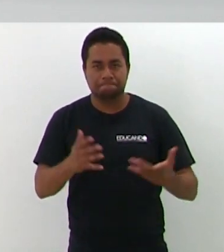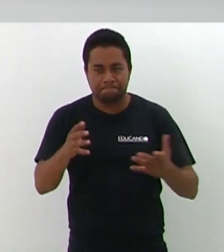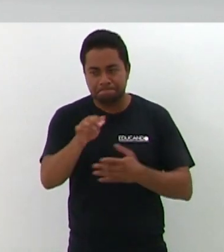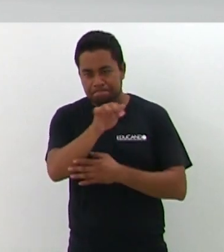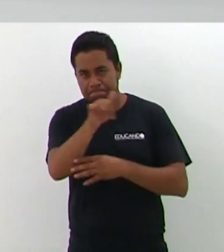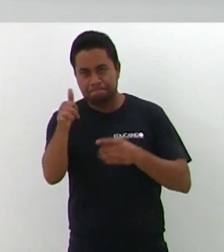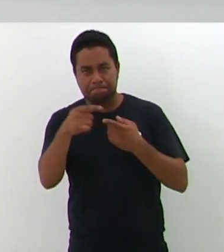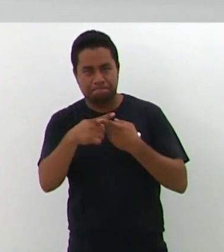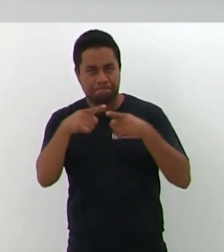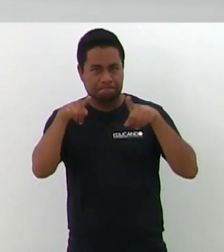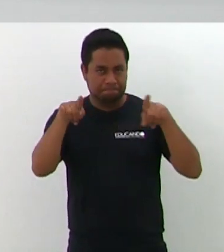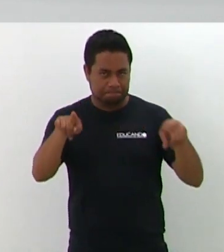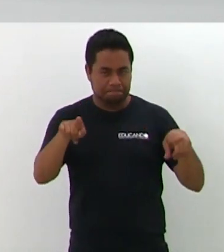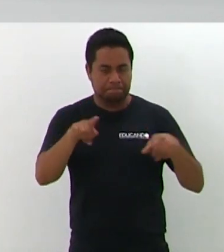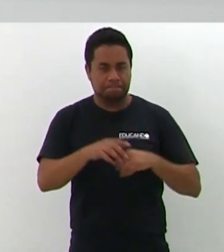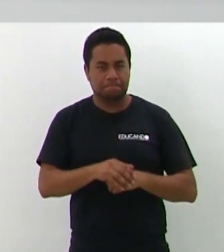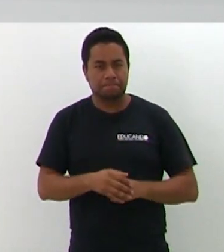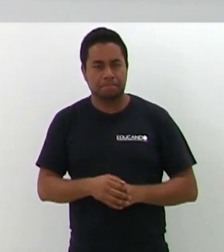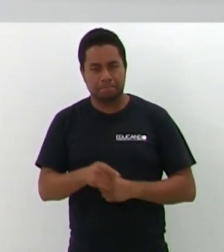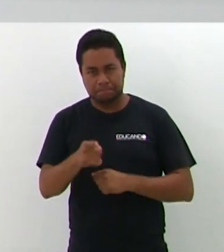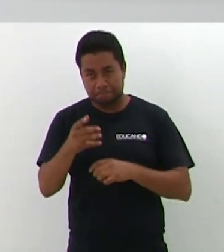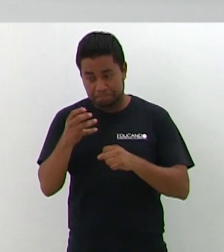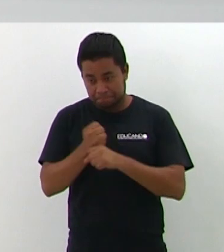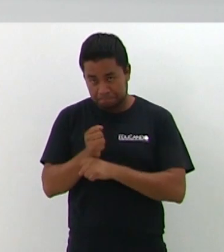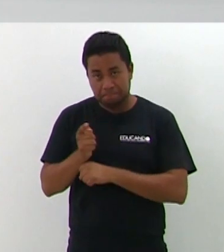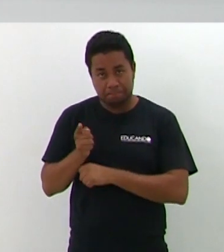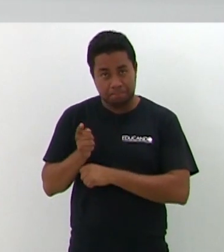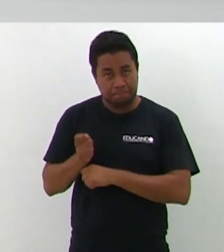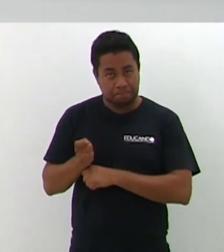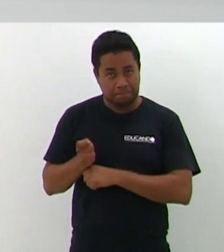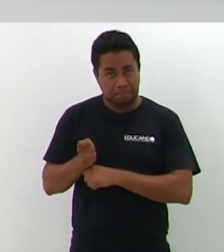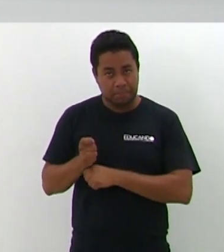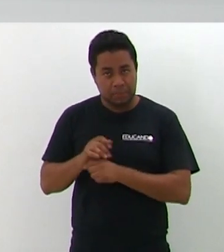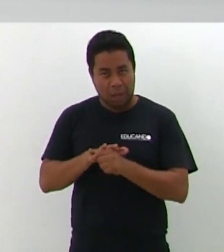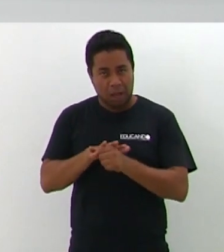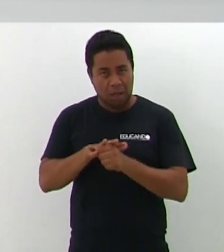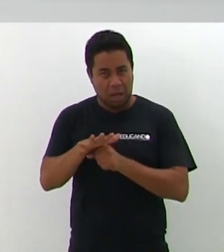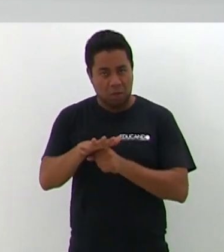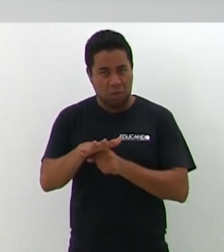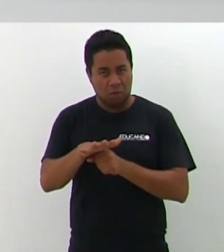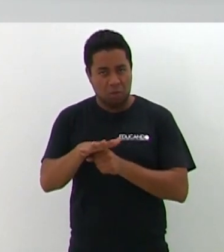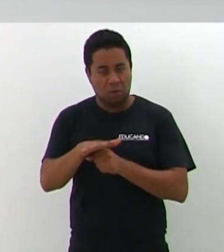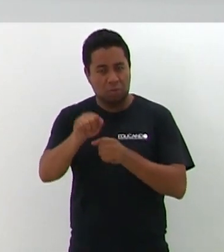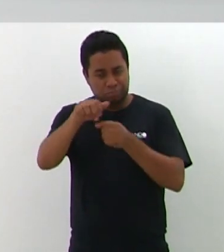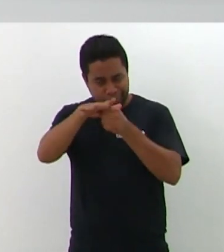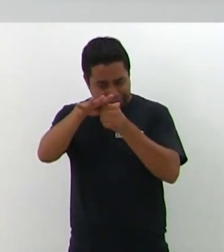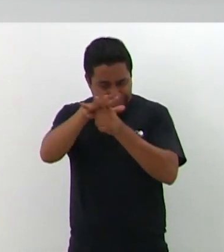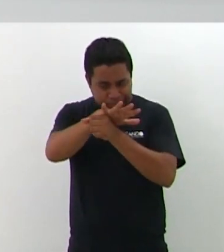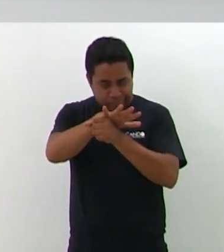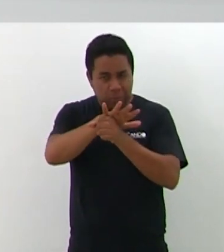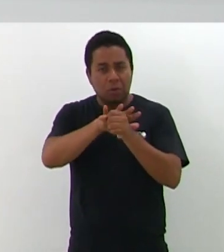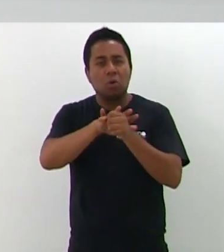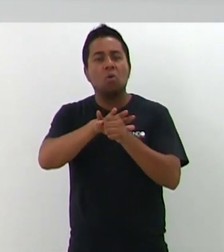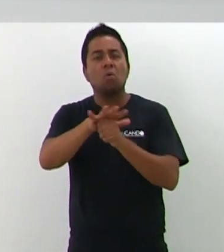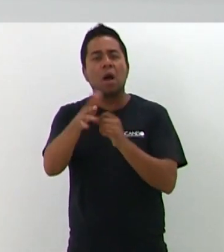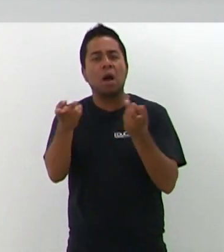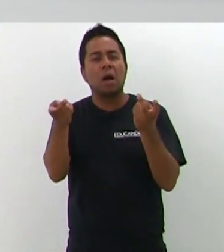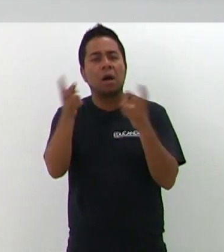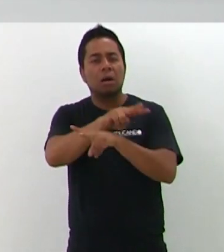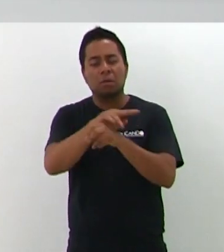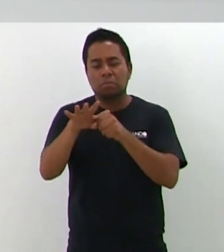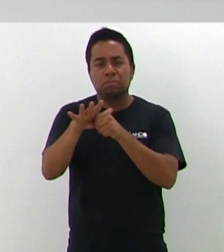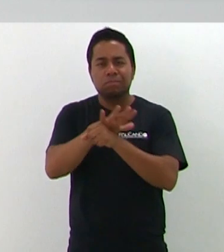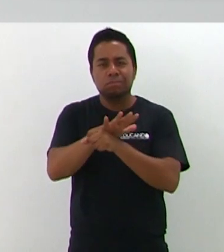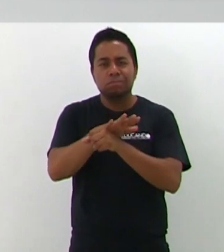Vamos a hacer una más. ¿Cómo dice esta? Lleno. Bien. ¿Qué sería lo contrario